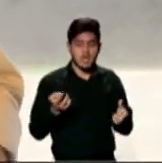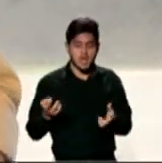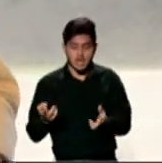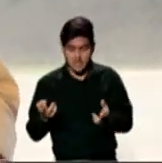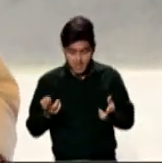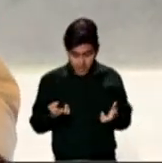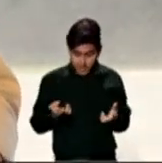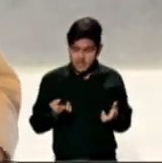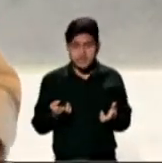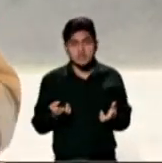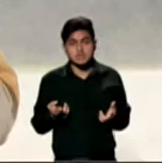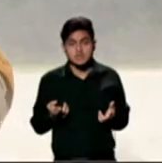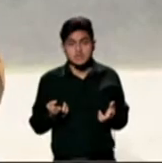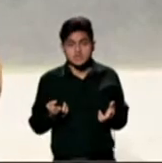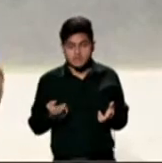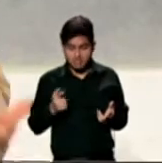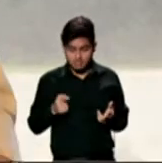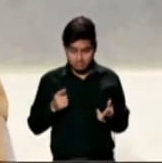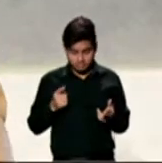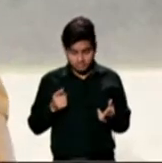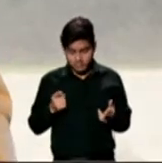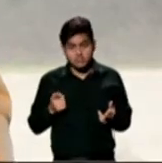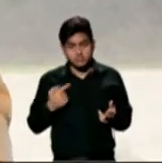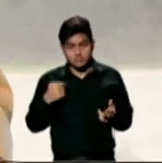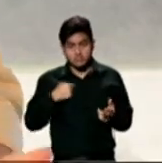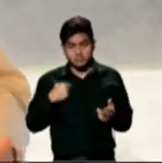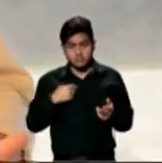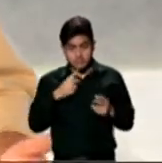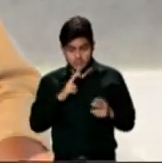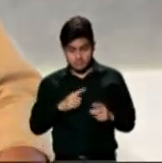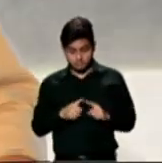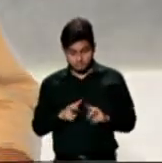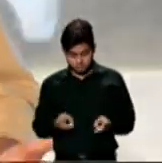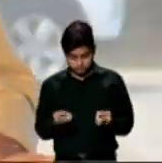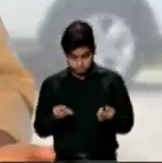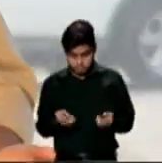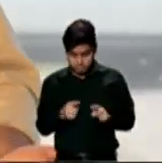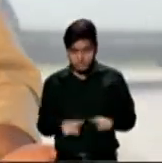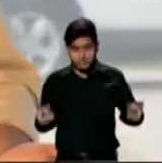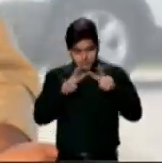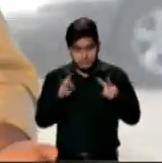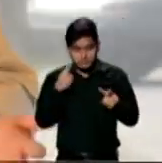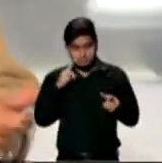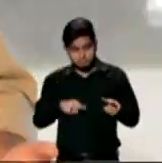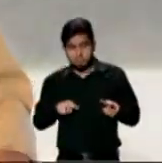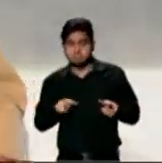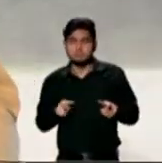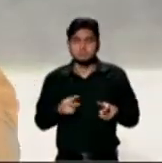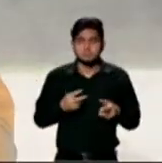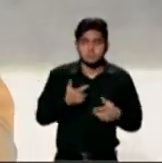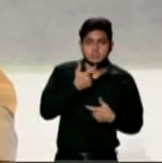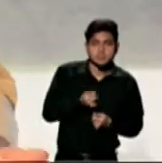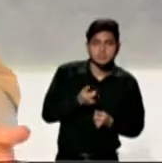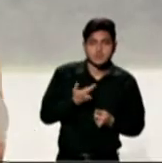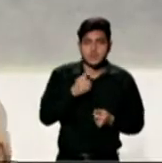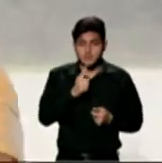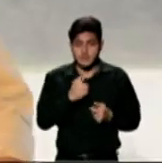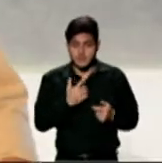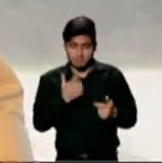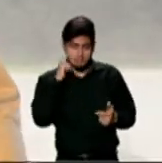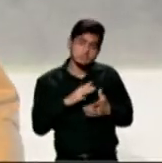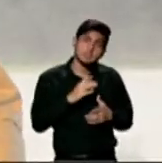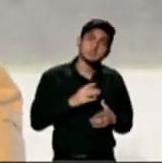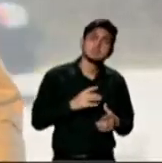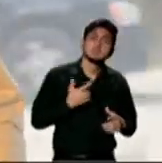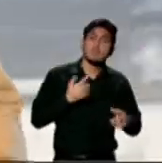que se me dé por alguno de ellos, sino que la voy a valorar, por supuesto. Y creo que es justo que lo haga, puesto que yo voy a estar